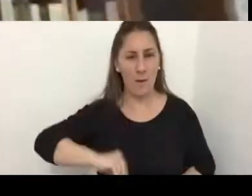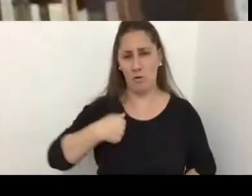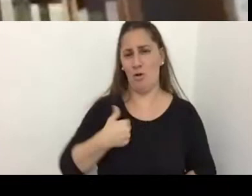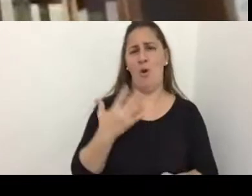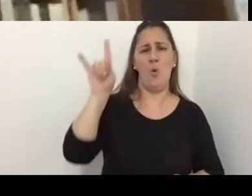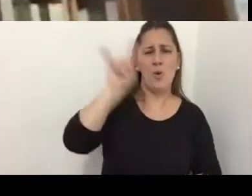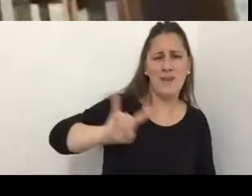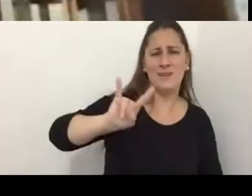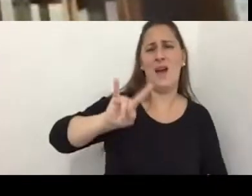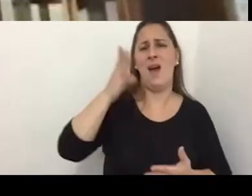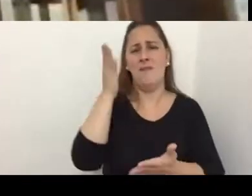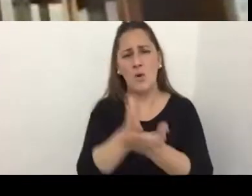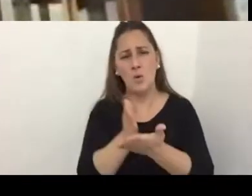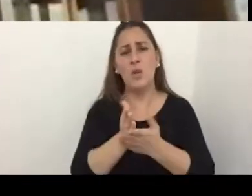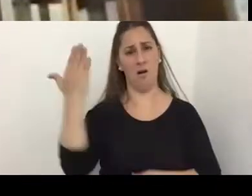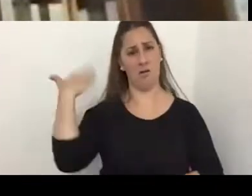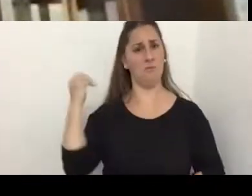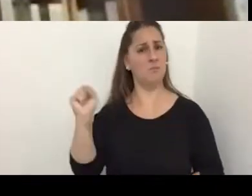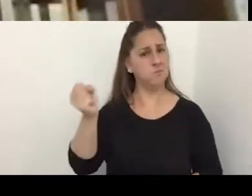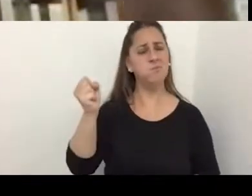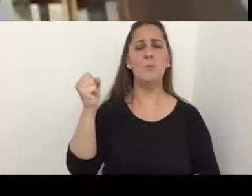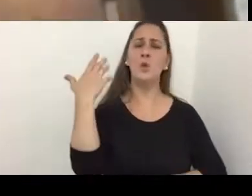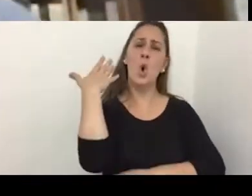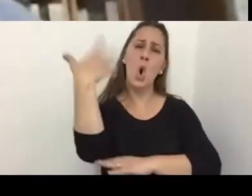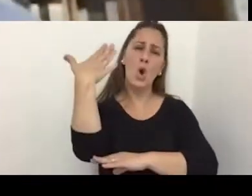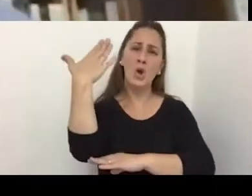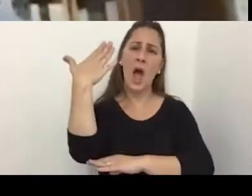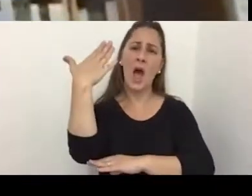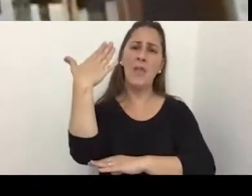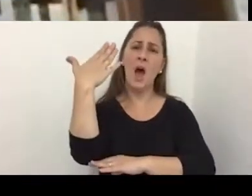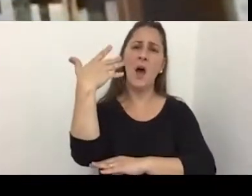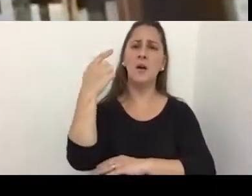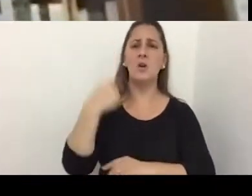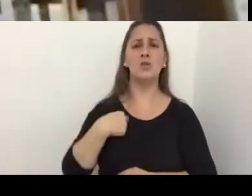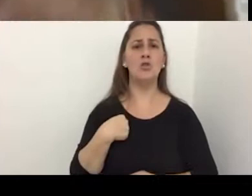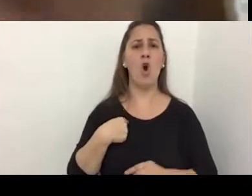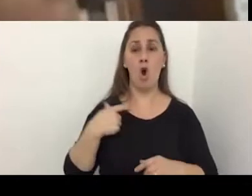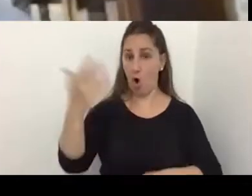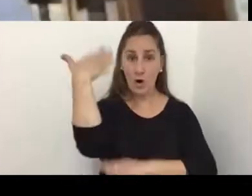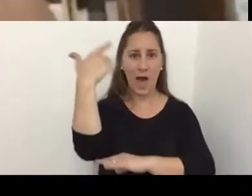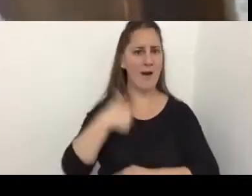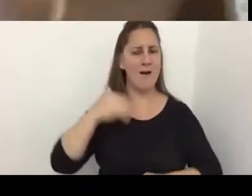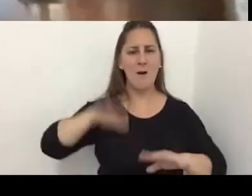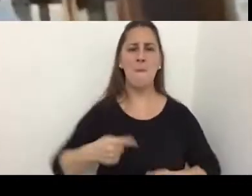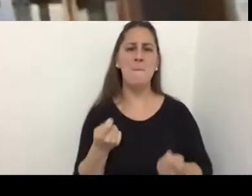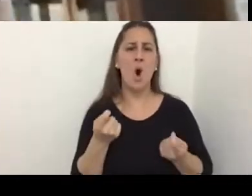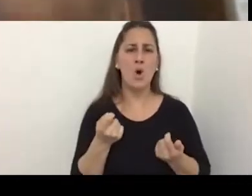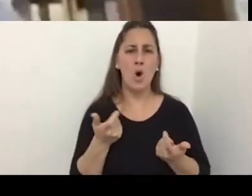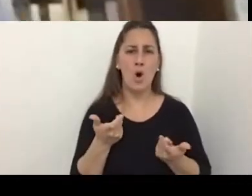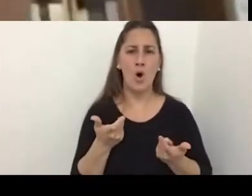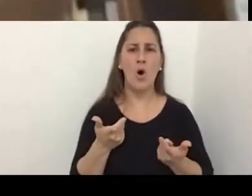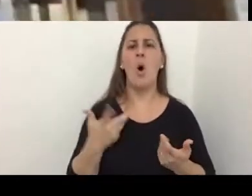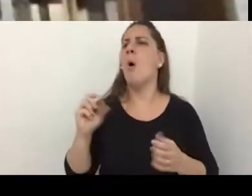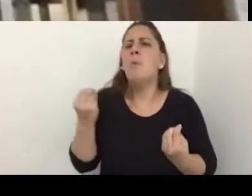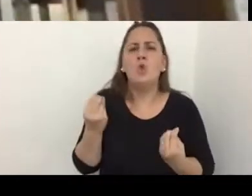una jornada, yo decía, yo estoy en minoría en esta jornada, pero estoy hablando, y no porque represente, ni